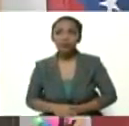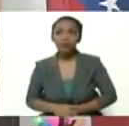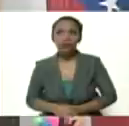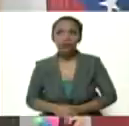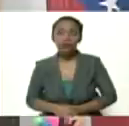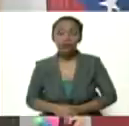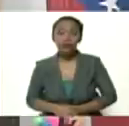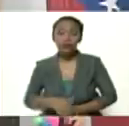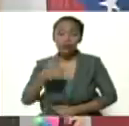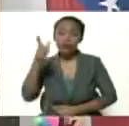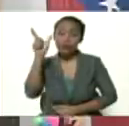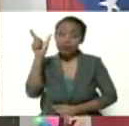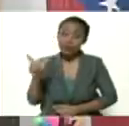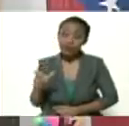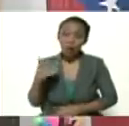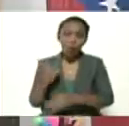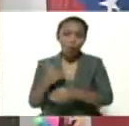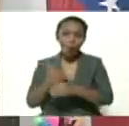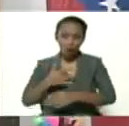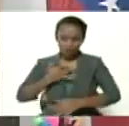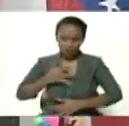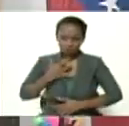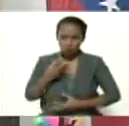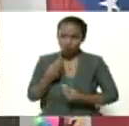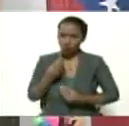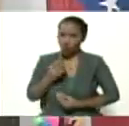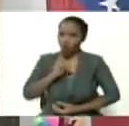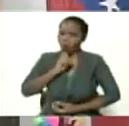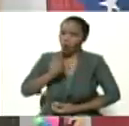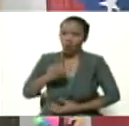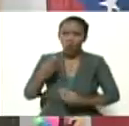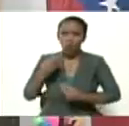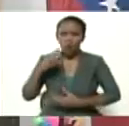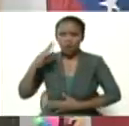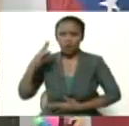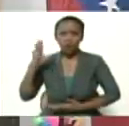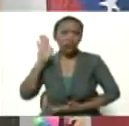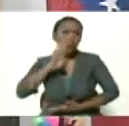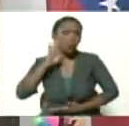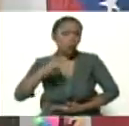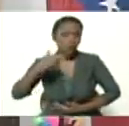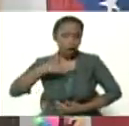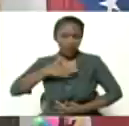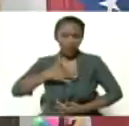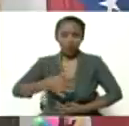Hay que ser muy miserable, tener mucho odio, estar muy dañado del alma